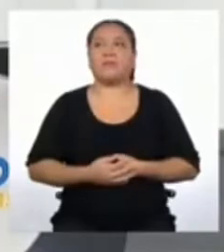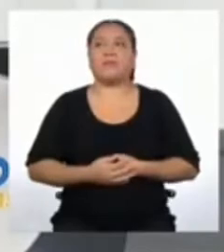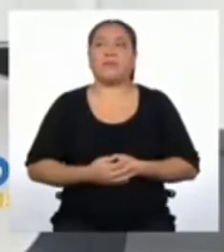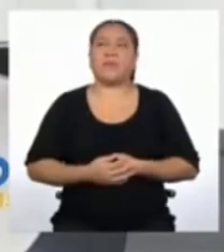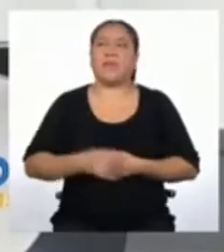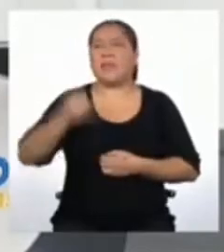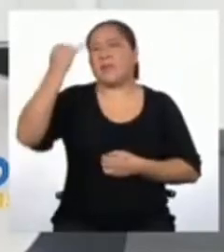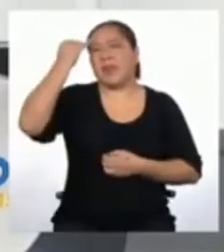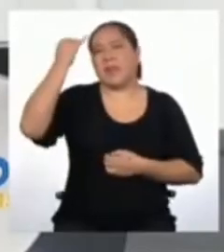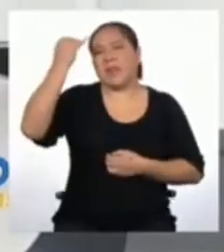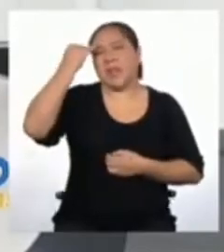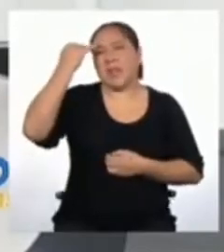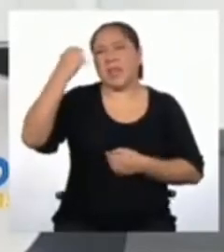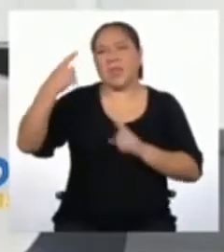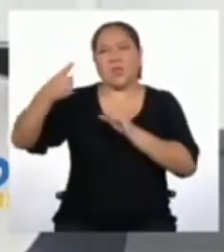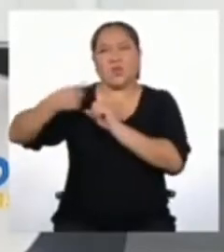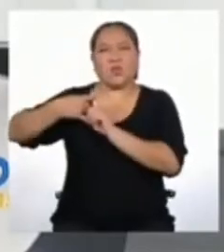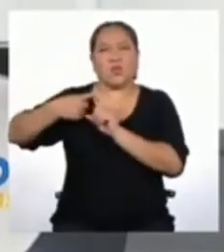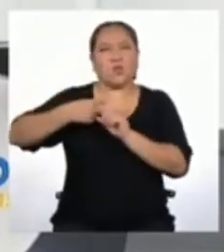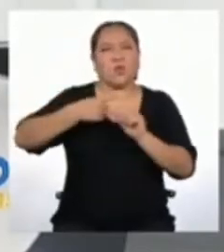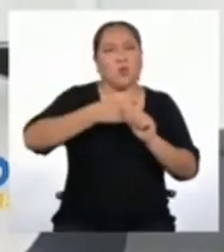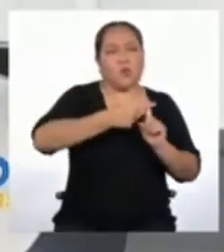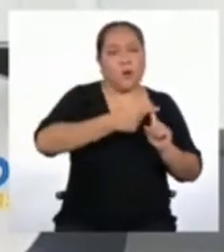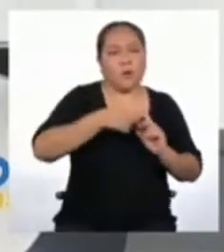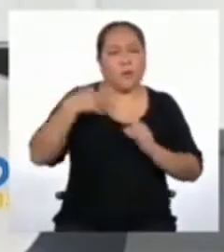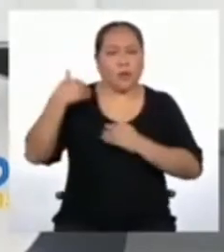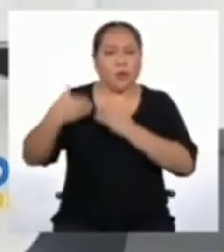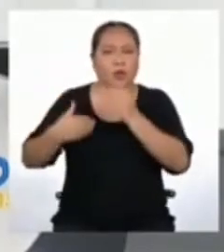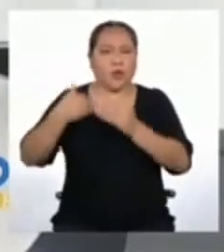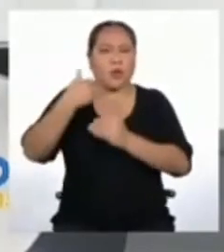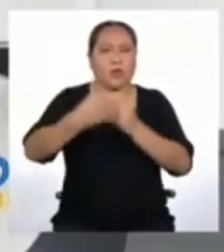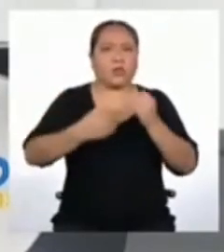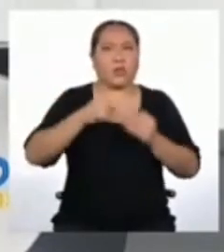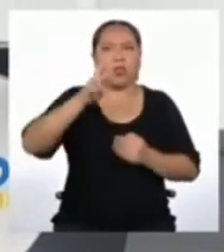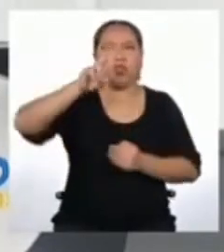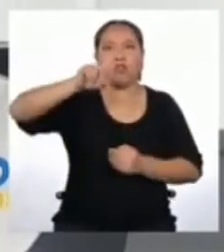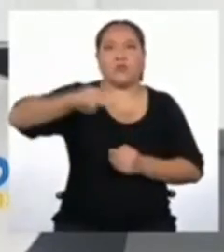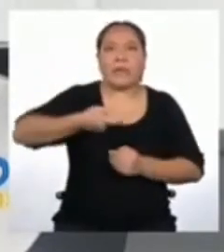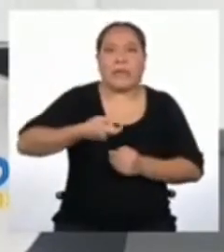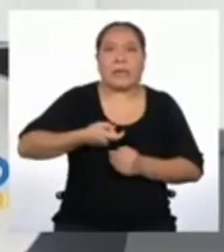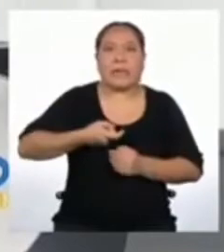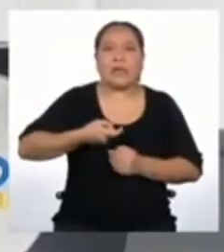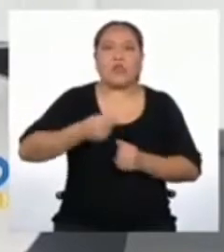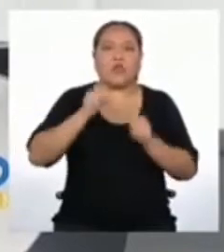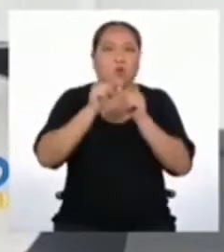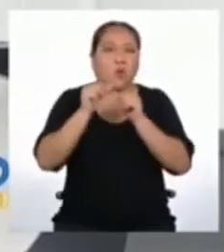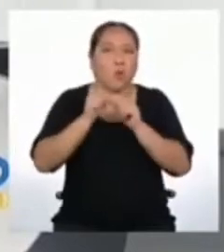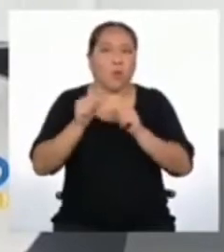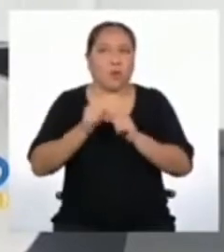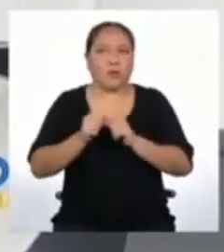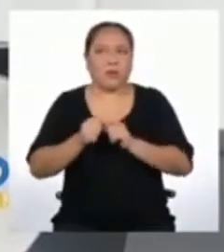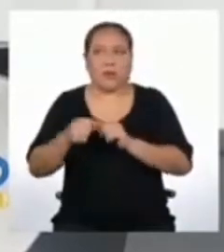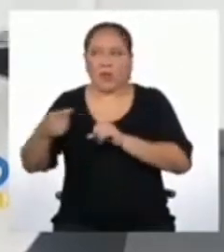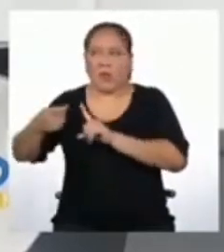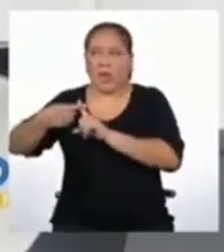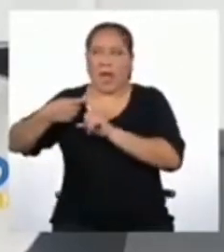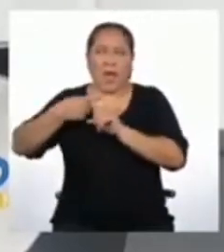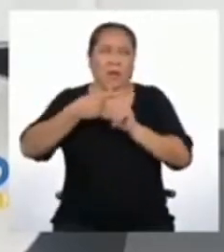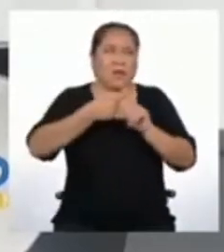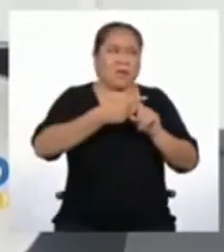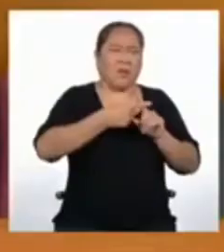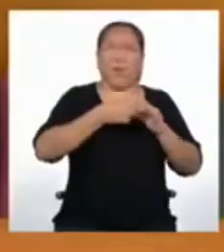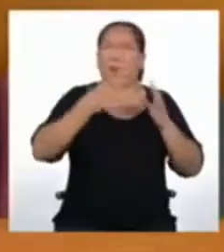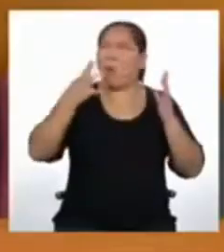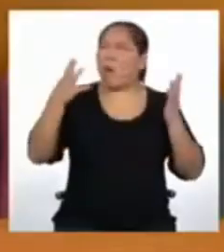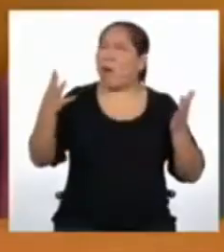que tengas que sumar los elementos de una progresión aritmética que tenga 2.000 términos. La suma en la tabla sería, muy